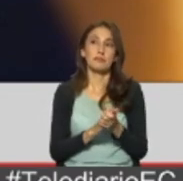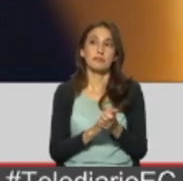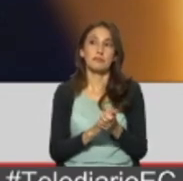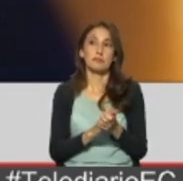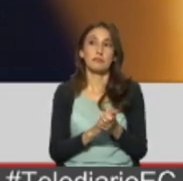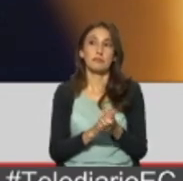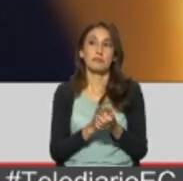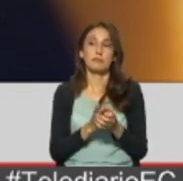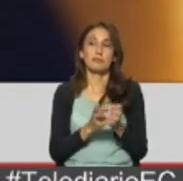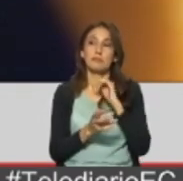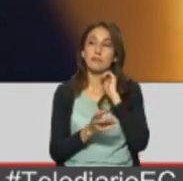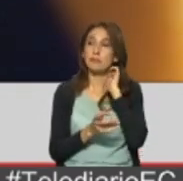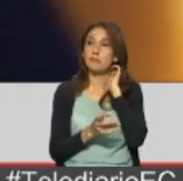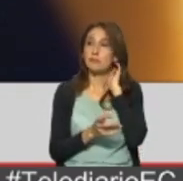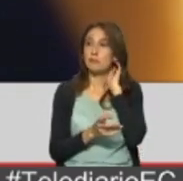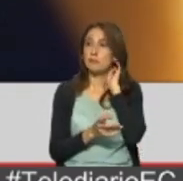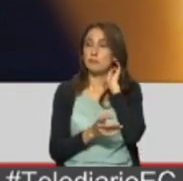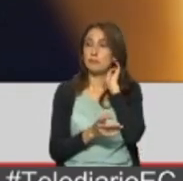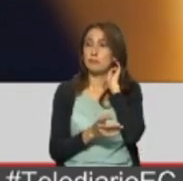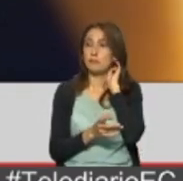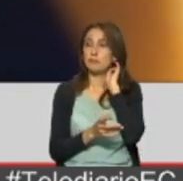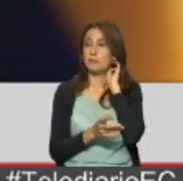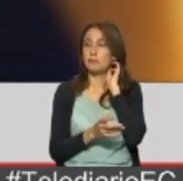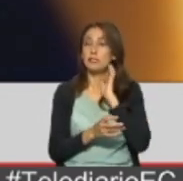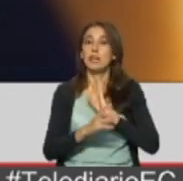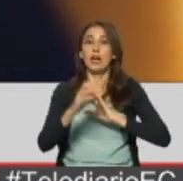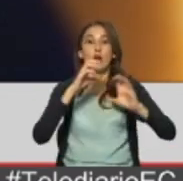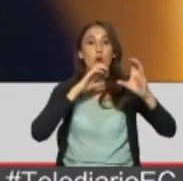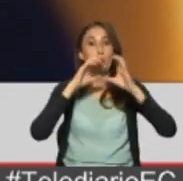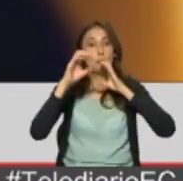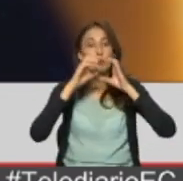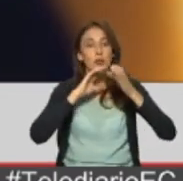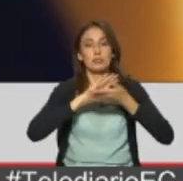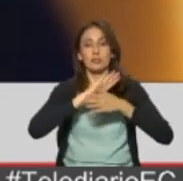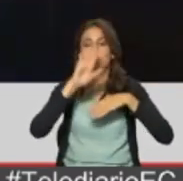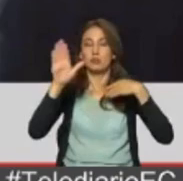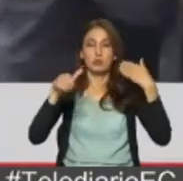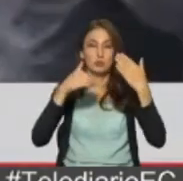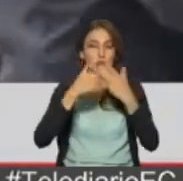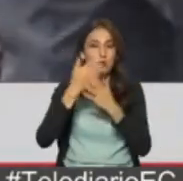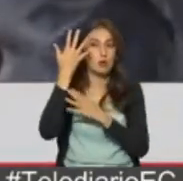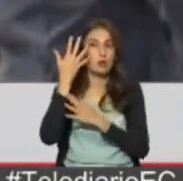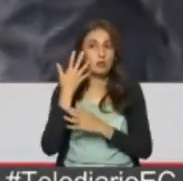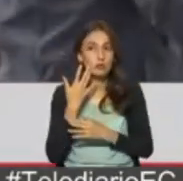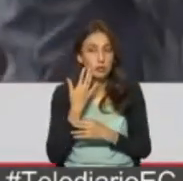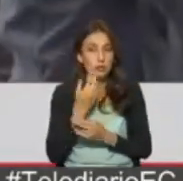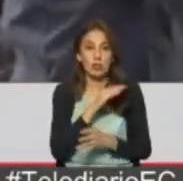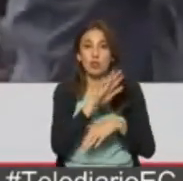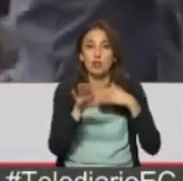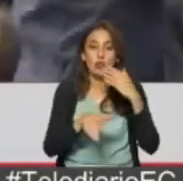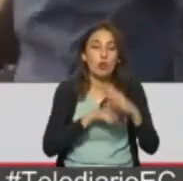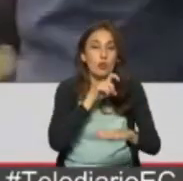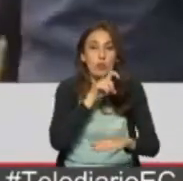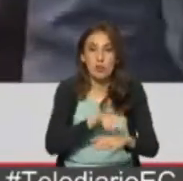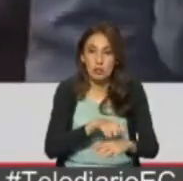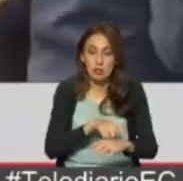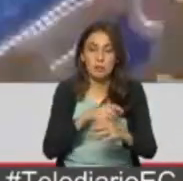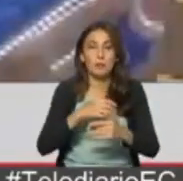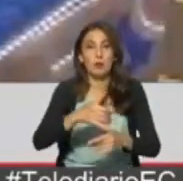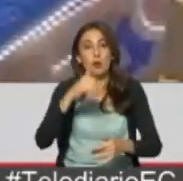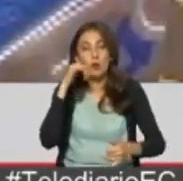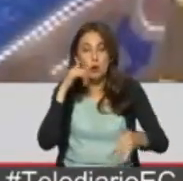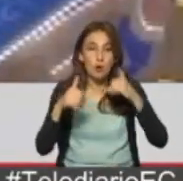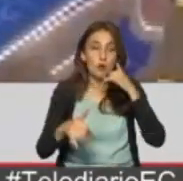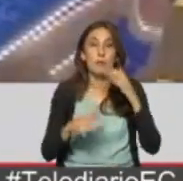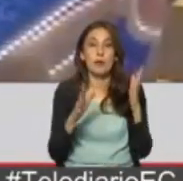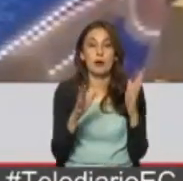Que consiste en canales de comunicación 24 horas directos. Tenemos, repito, las redes sociales